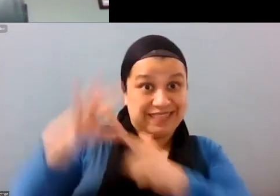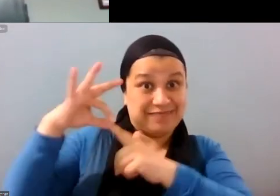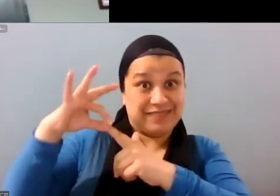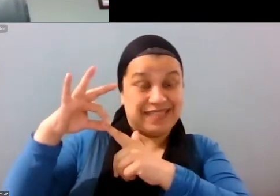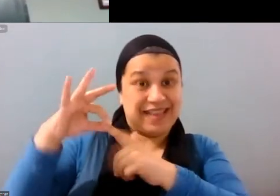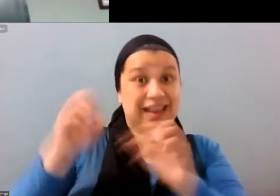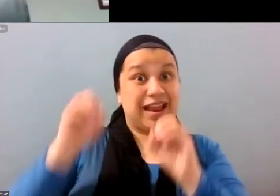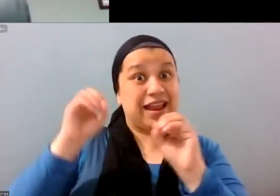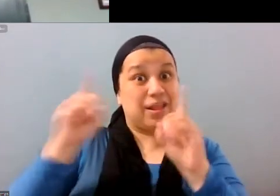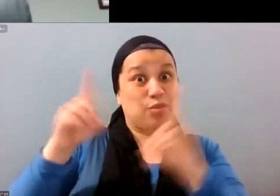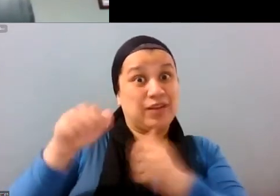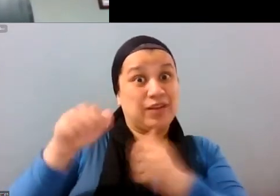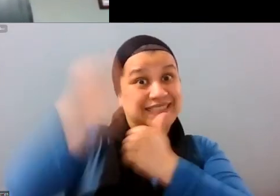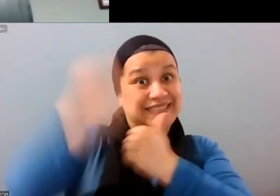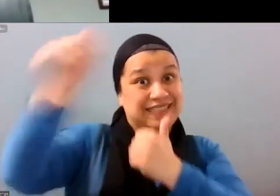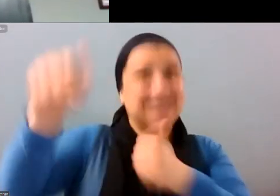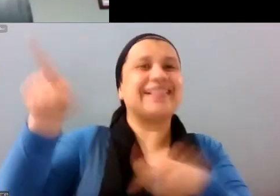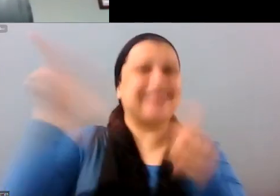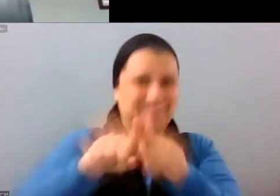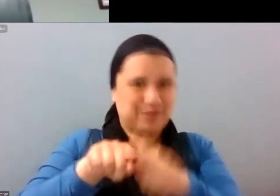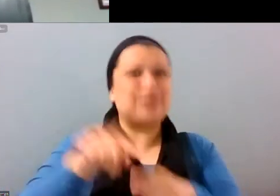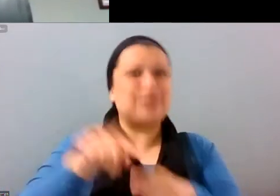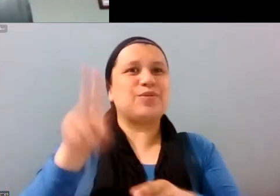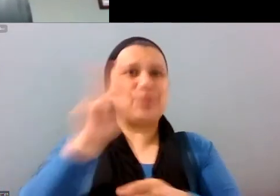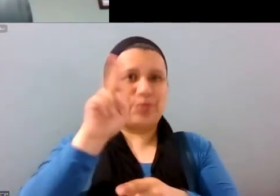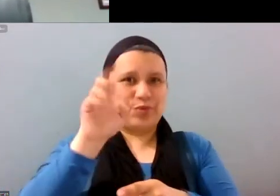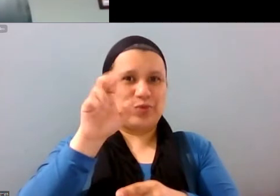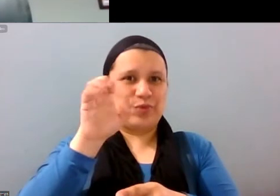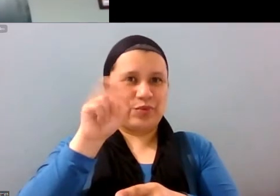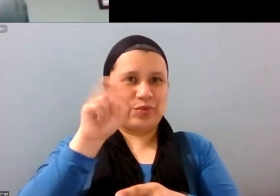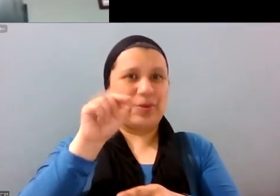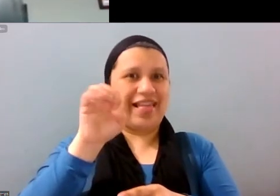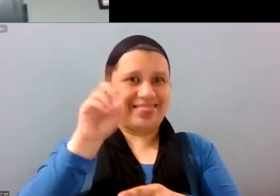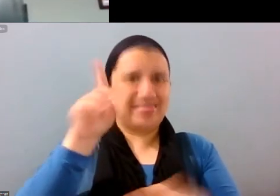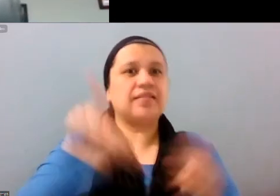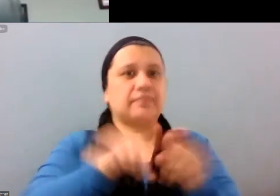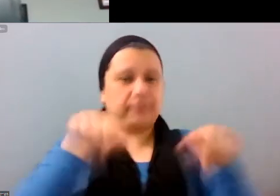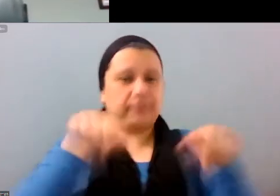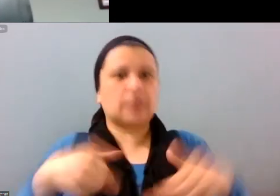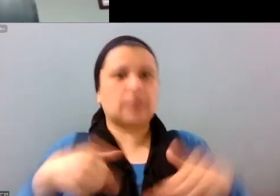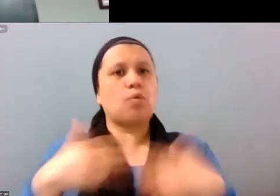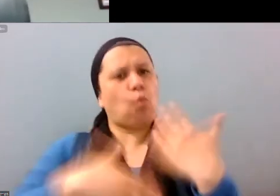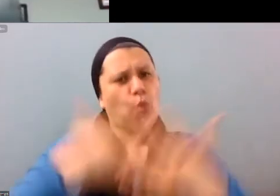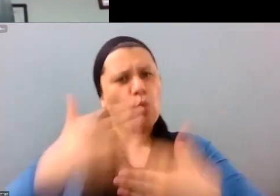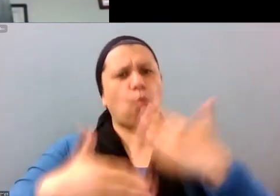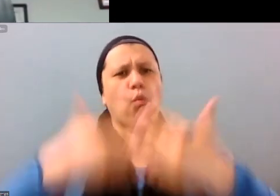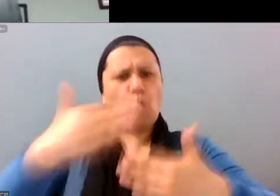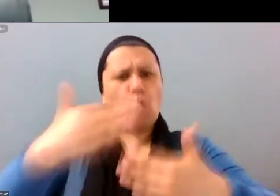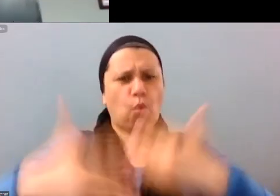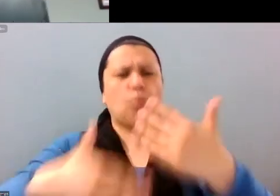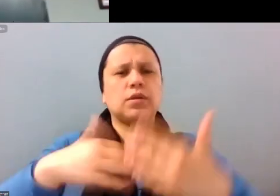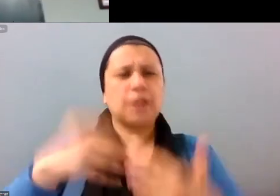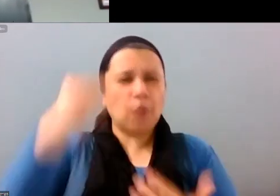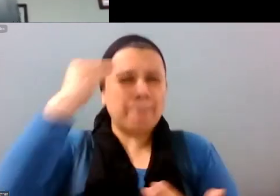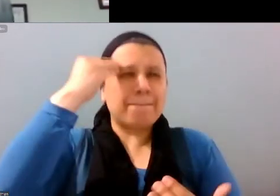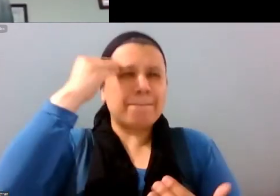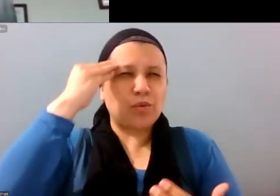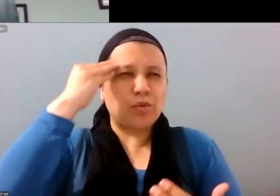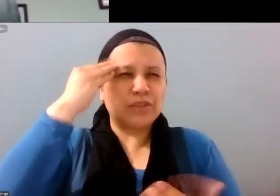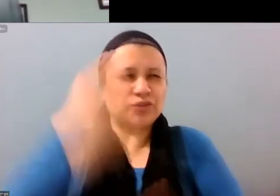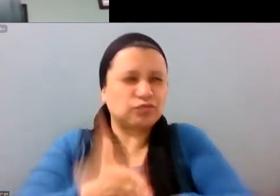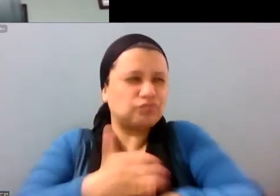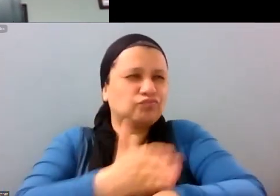dentro de ellos la UNED en Costa Rica ha habido todo un proceso de evolución de maduración de esta modalidad educativa